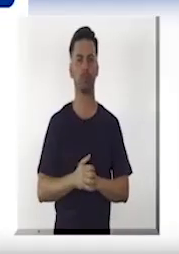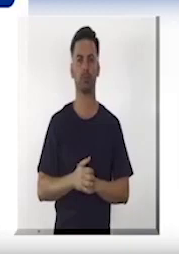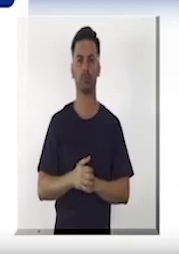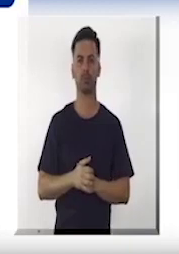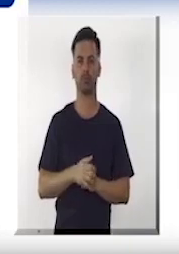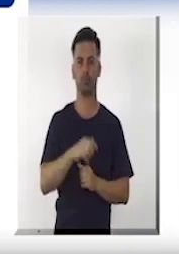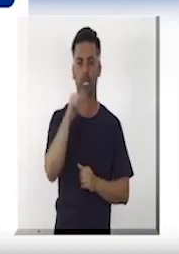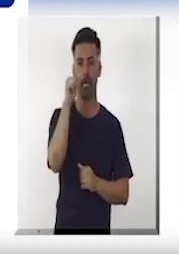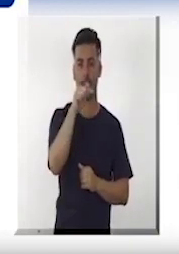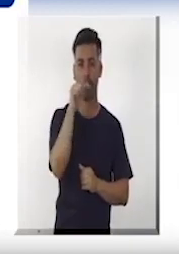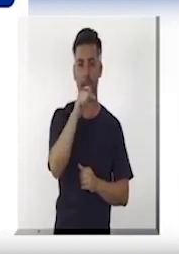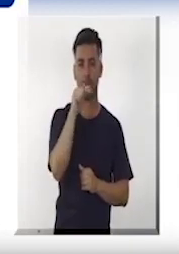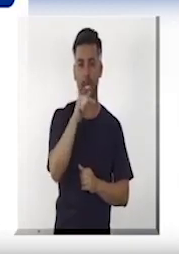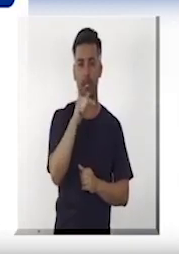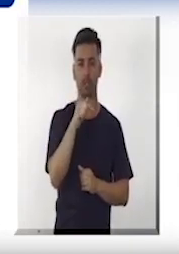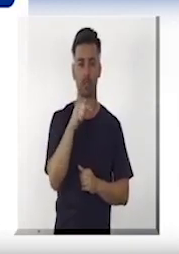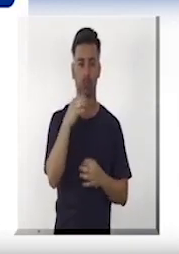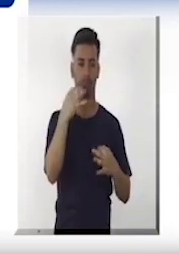de la página